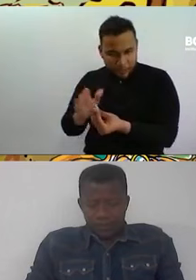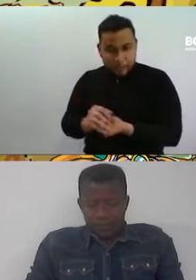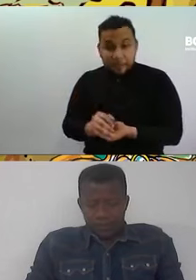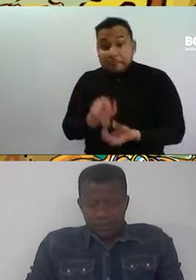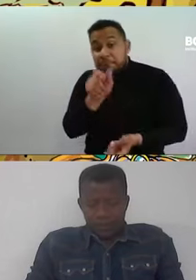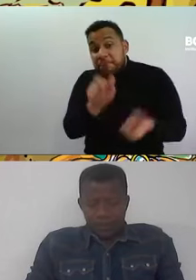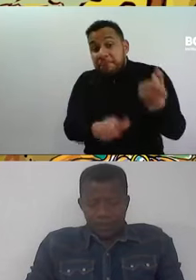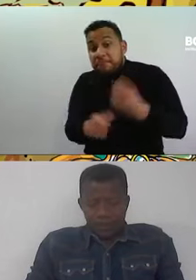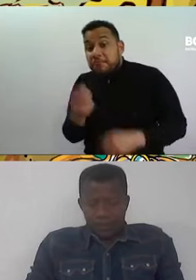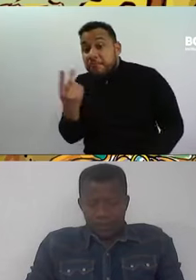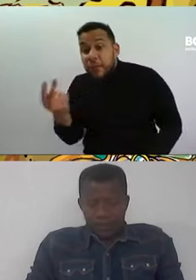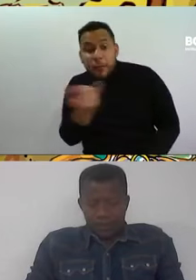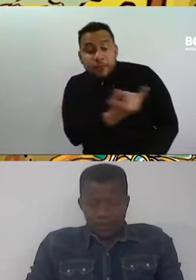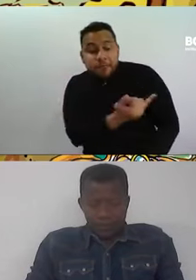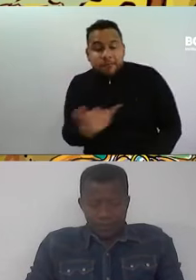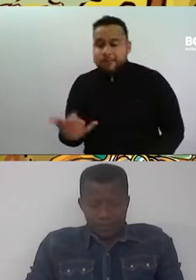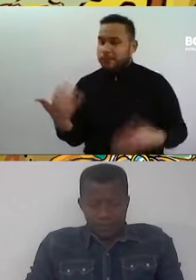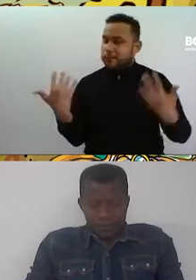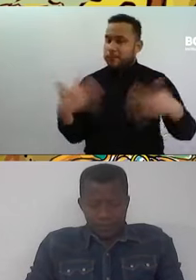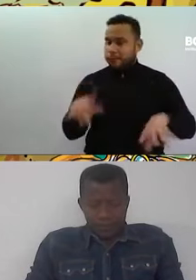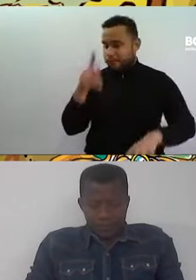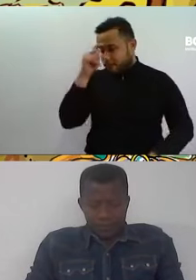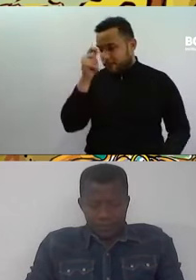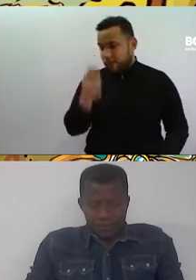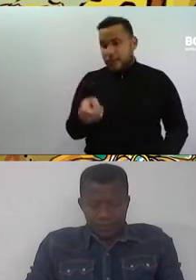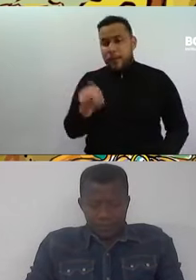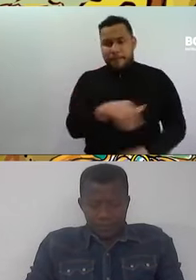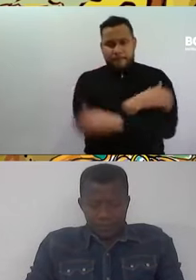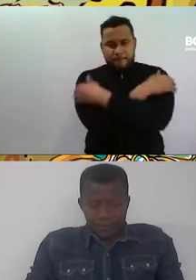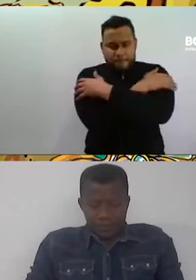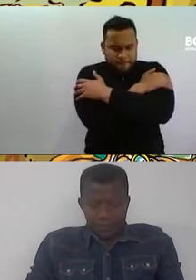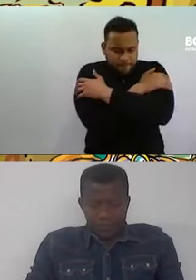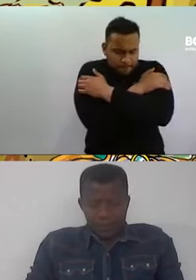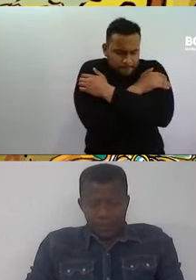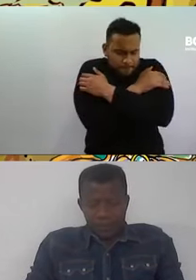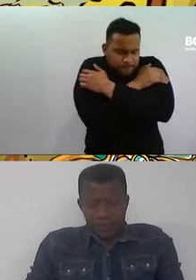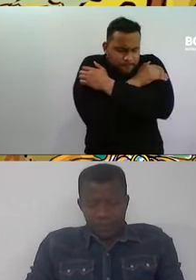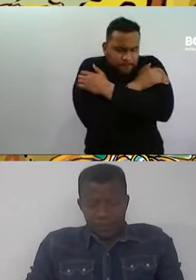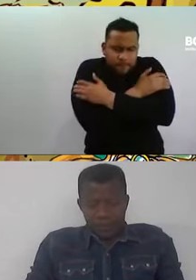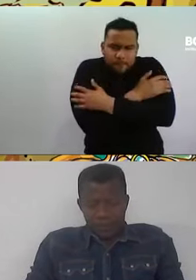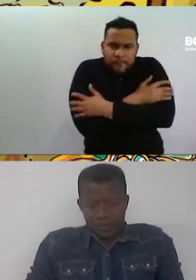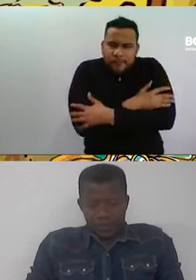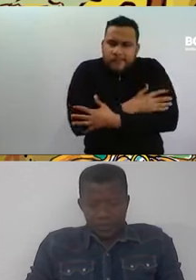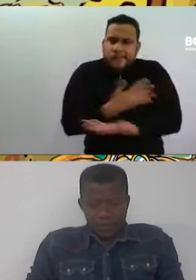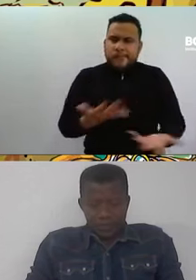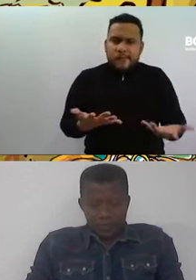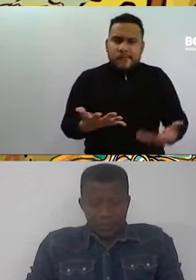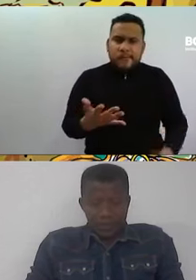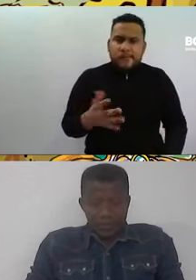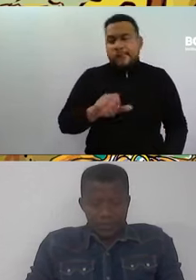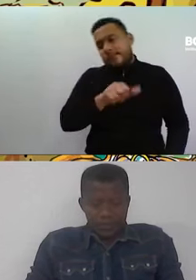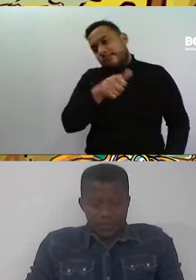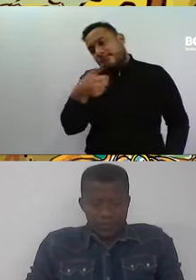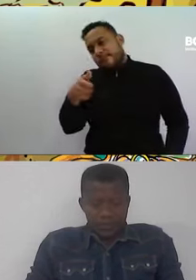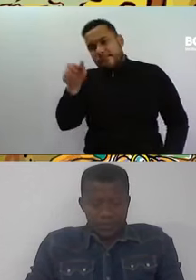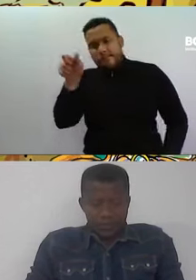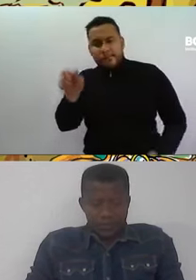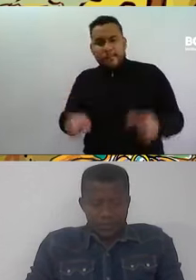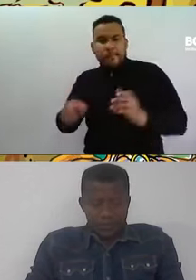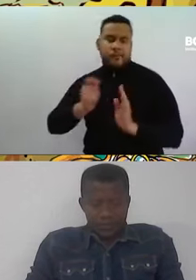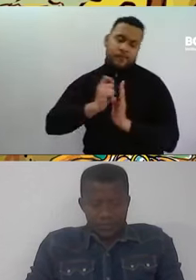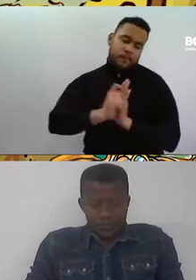maestros, pero también le mandamos un abrazo fraternal a otros escritores del